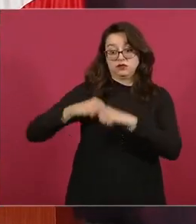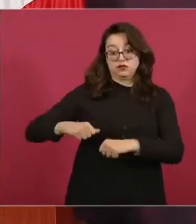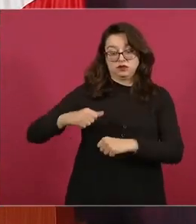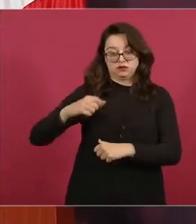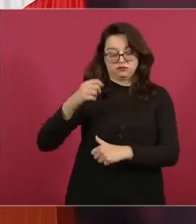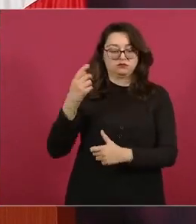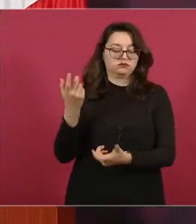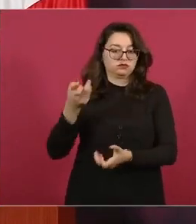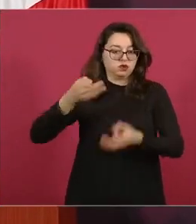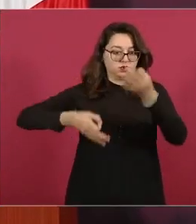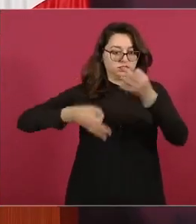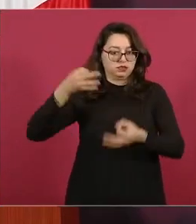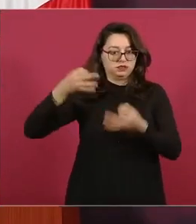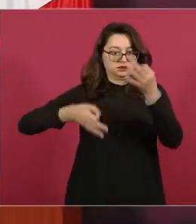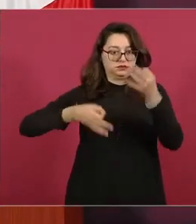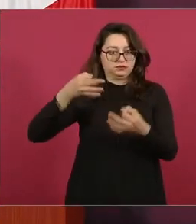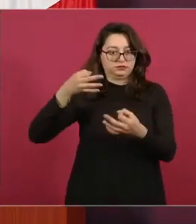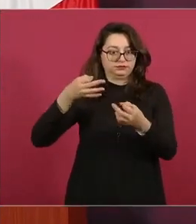Legislativo,